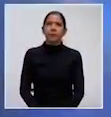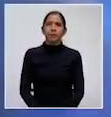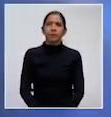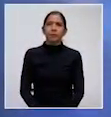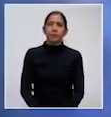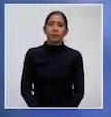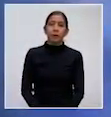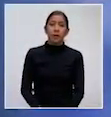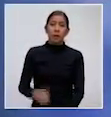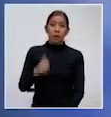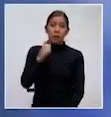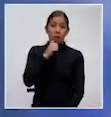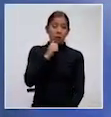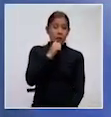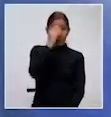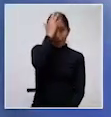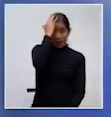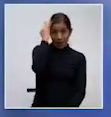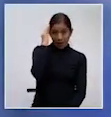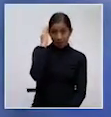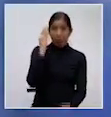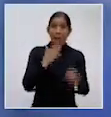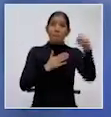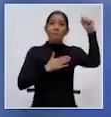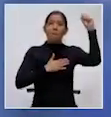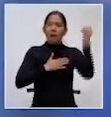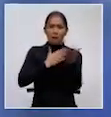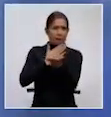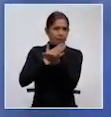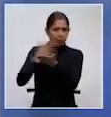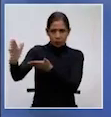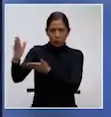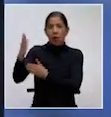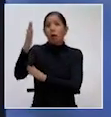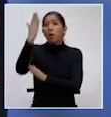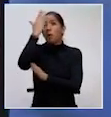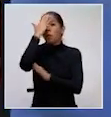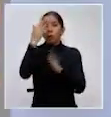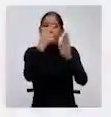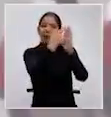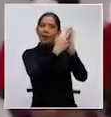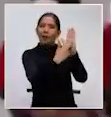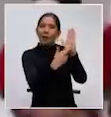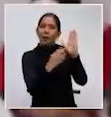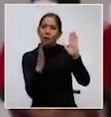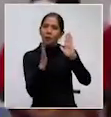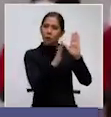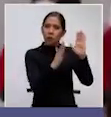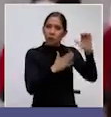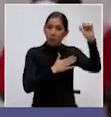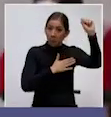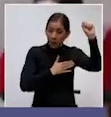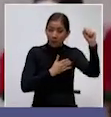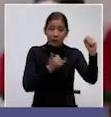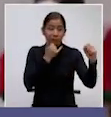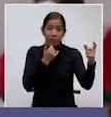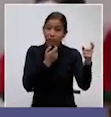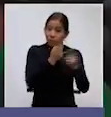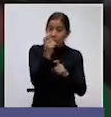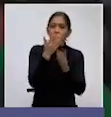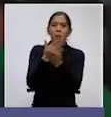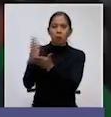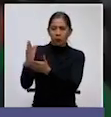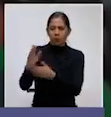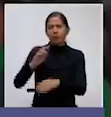Tras ser expulsada del movimiento al socialismo por violar los estatutos orgánicos de este partido político, Eva Copa postuló al cargo de alcaldesa de la Ciudad del